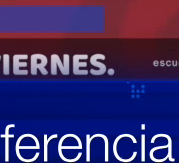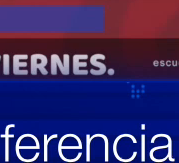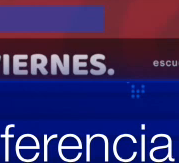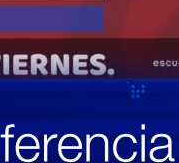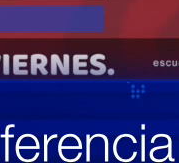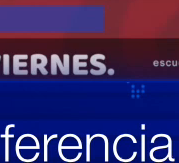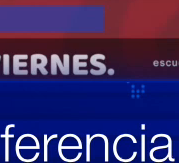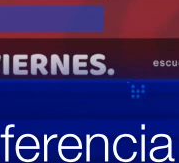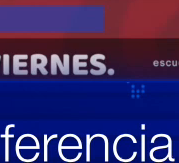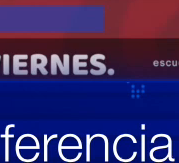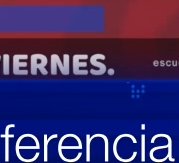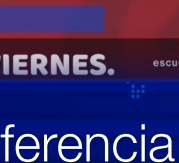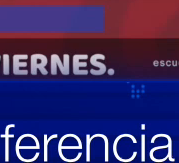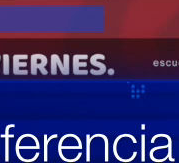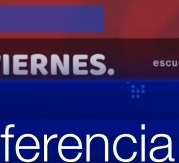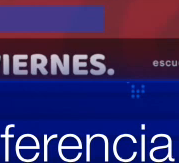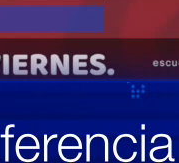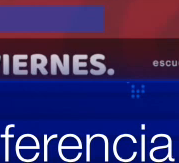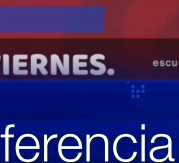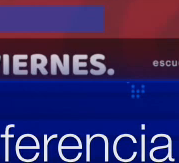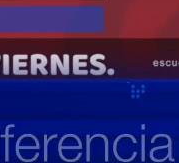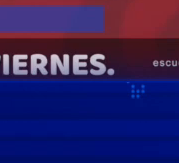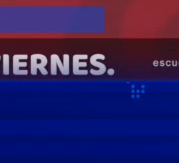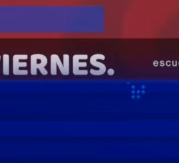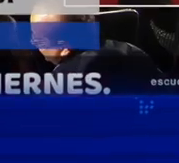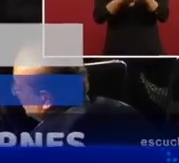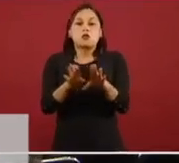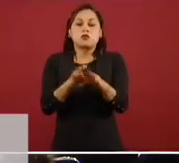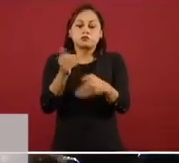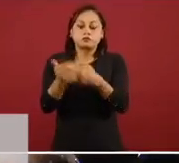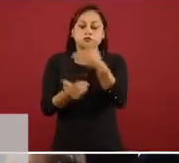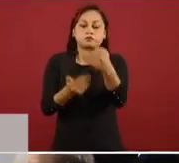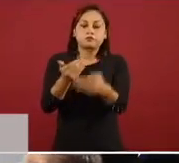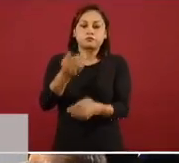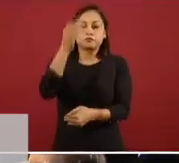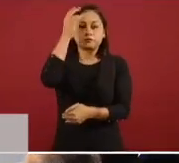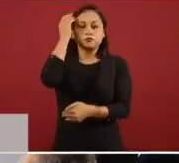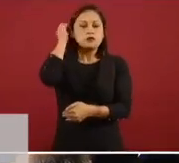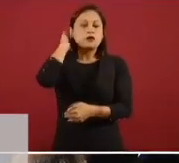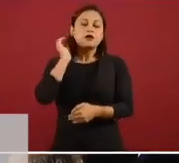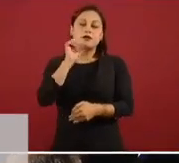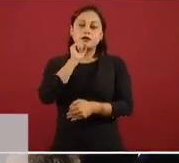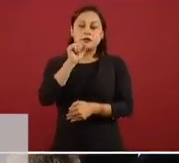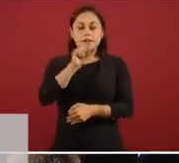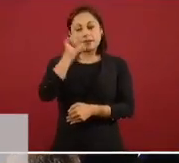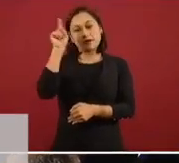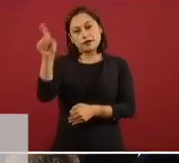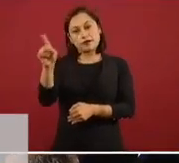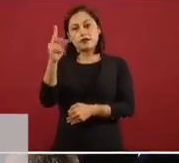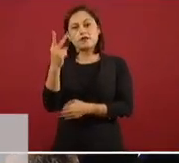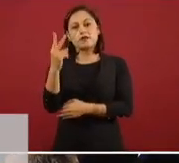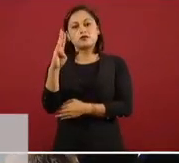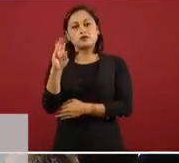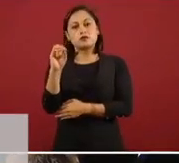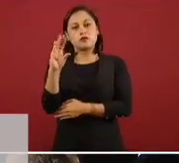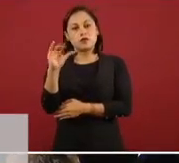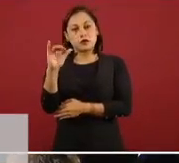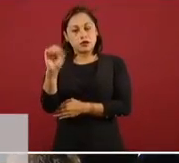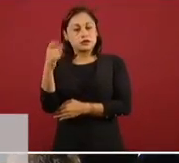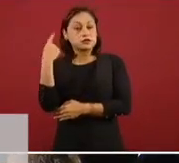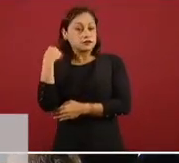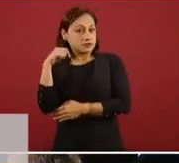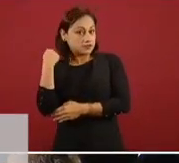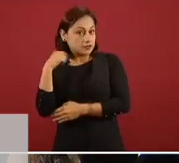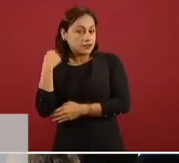lunes y la construcción de la refinería el día de hoy el presidente informa sobre el quién es quién en los precios de las